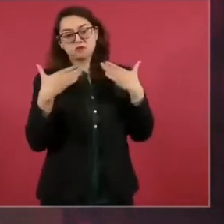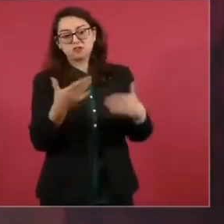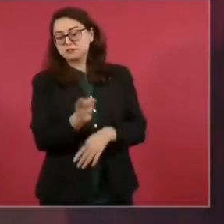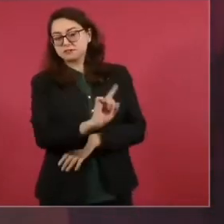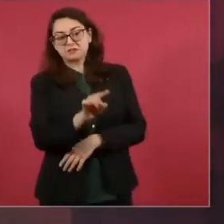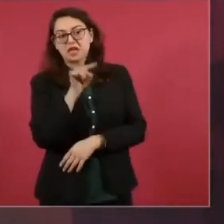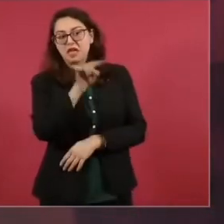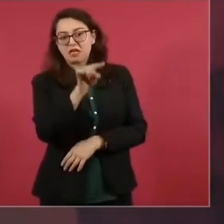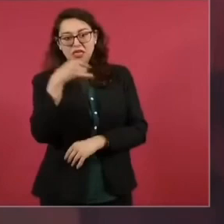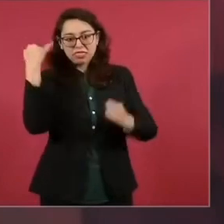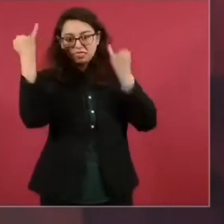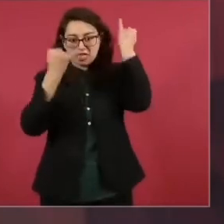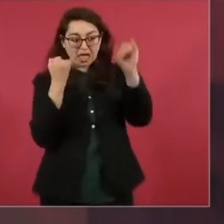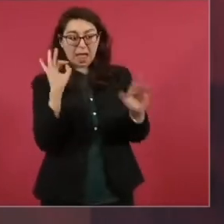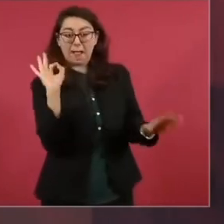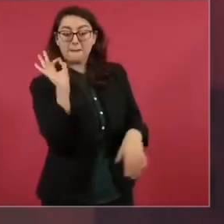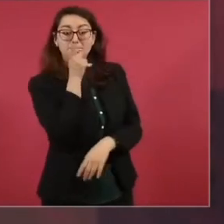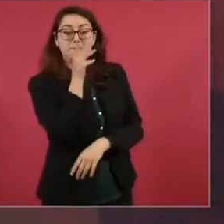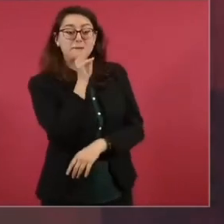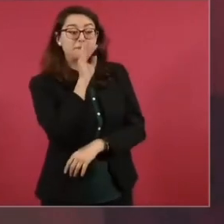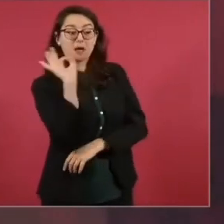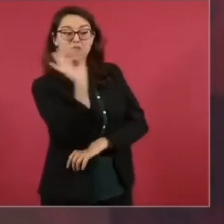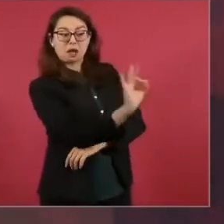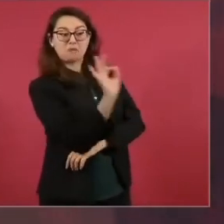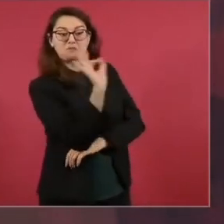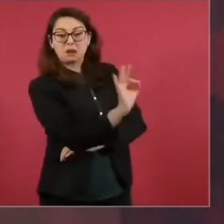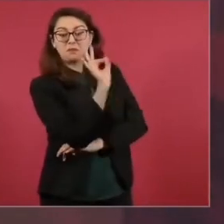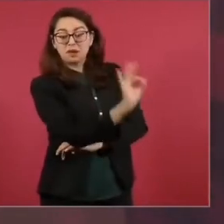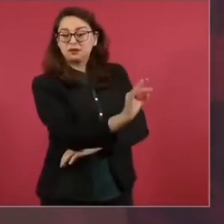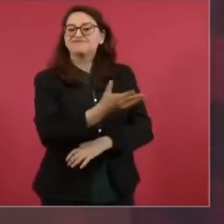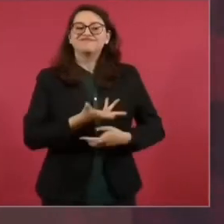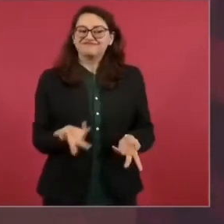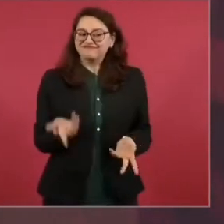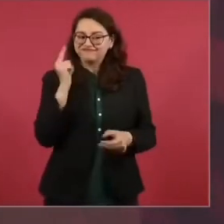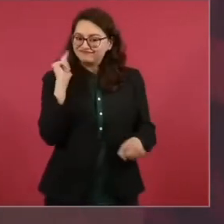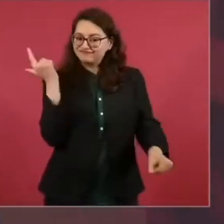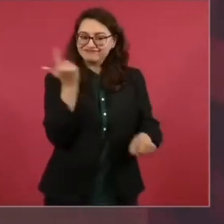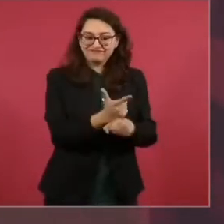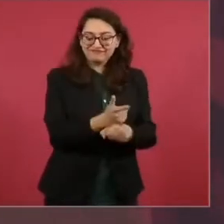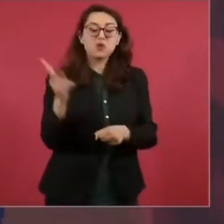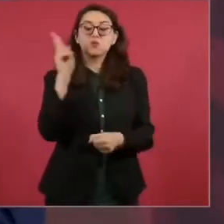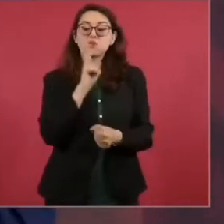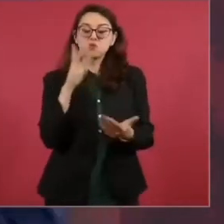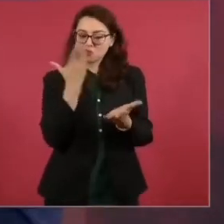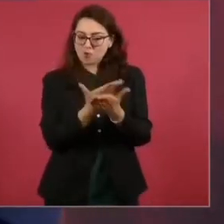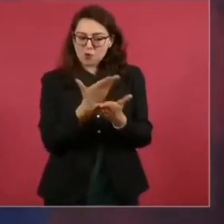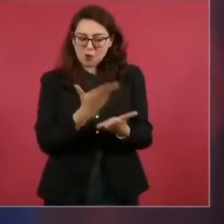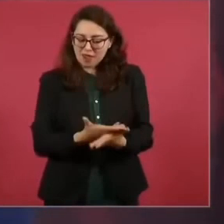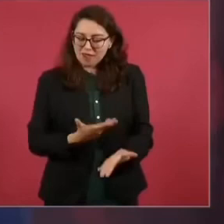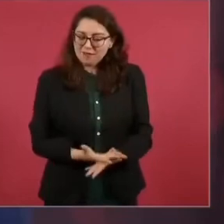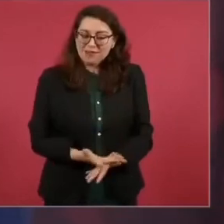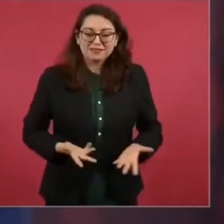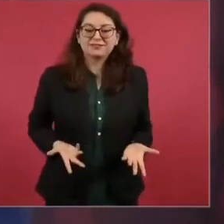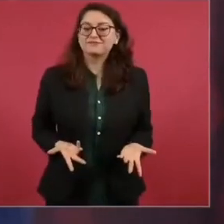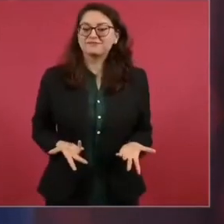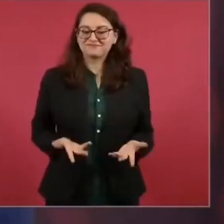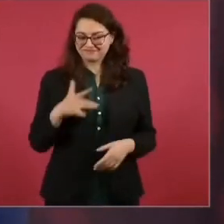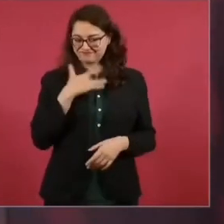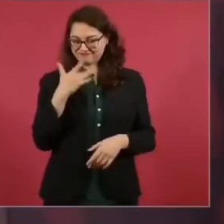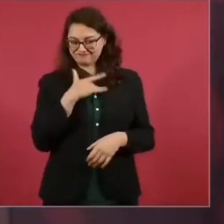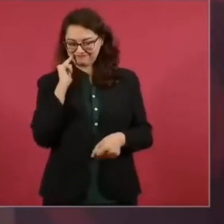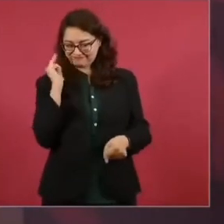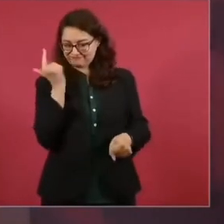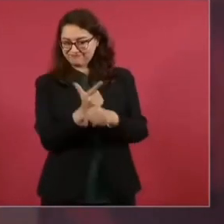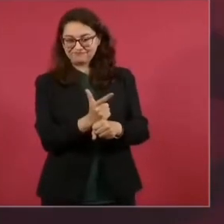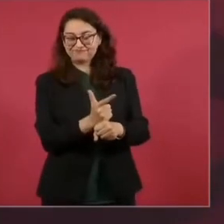cosas y tengo pruebas de lo que estoy sosteniendo. No han actuado con rectitud y